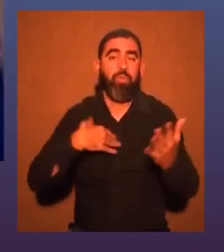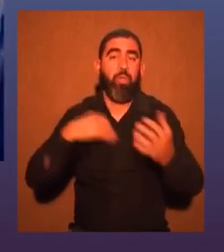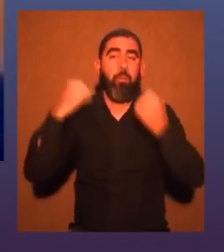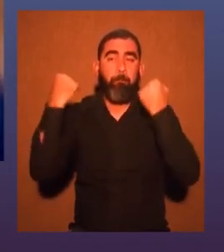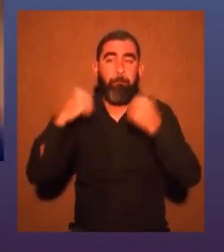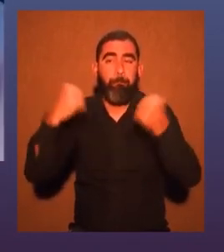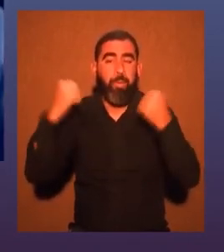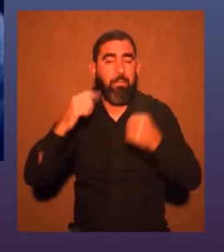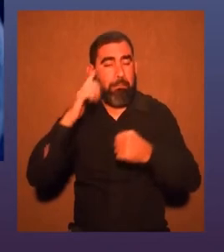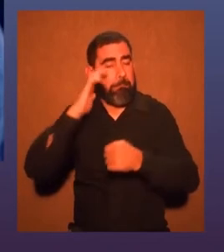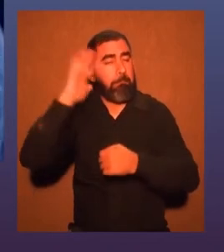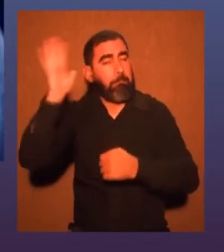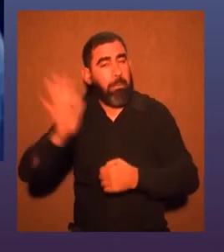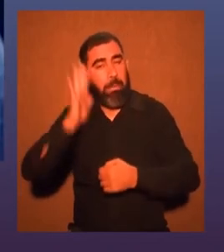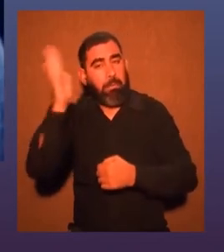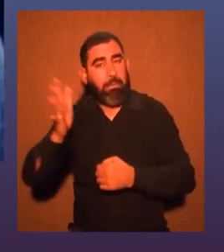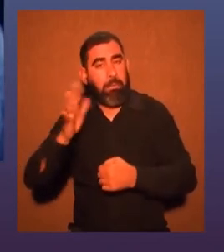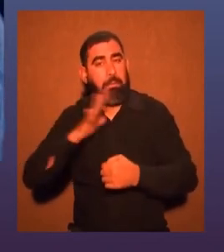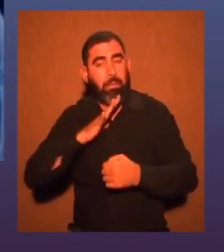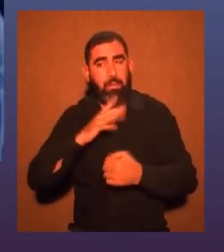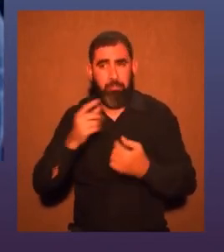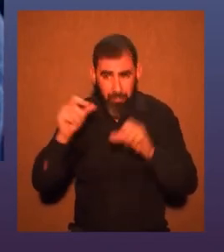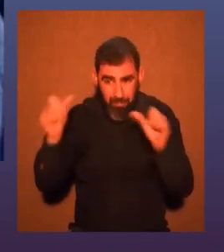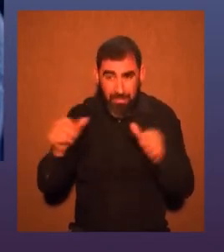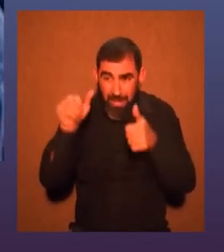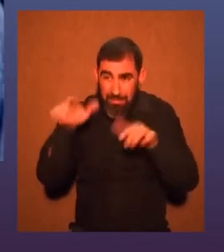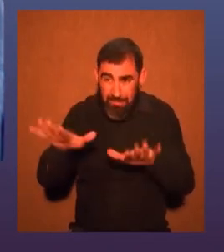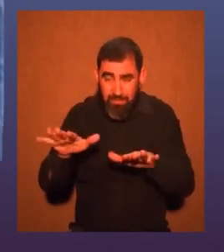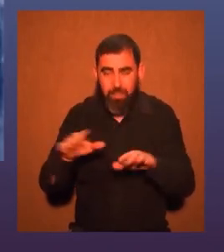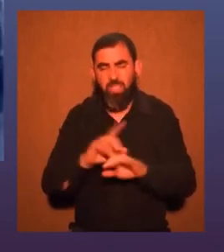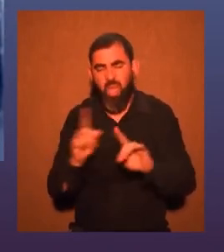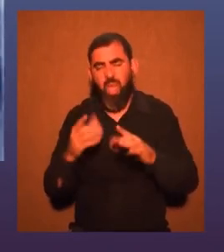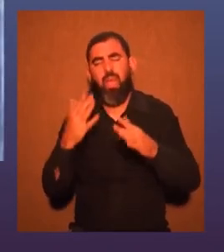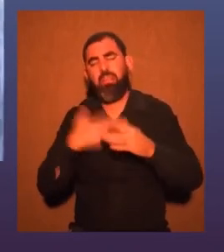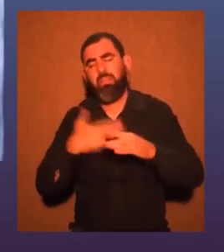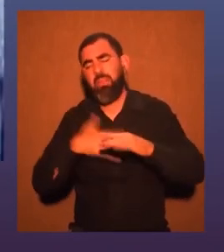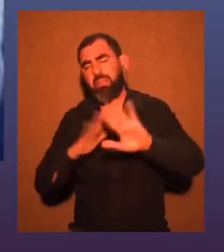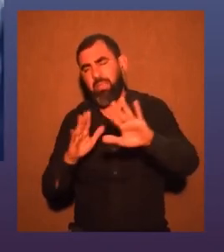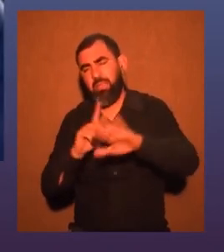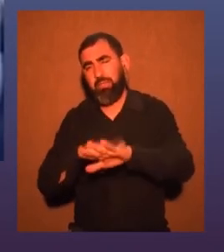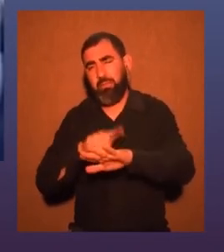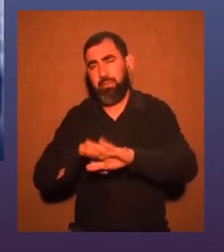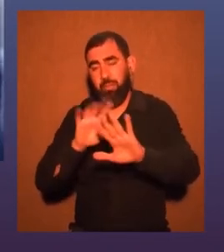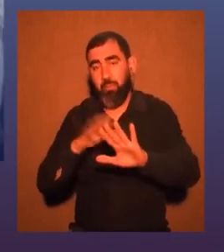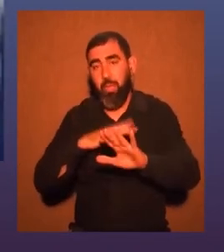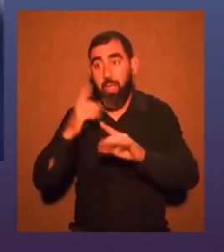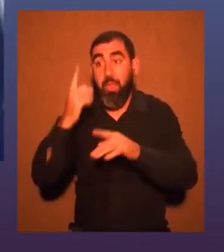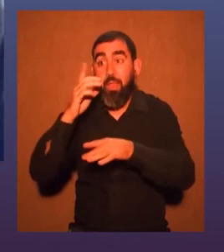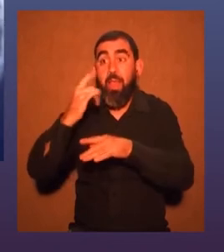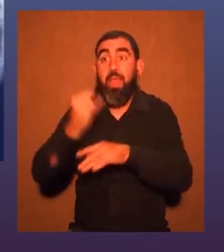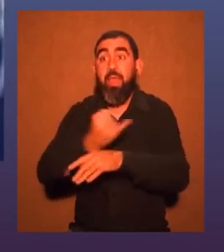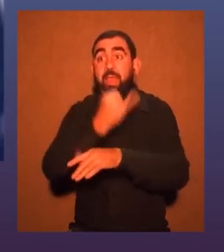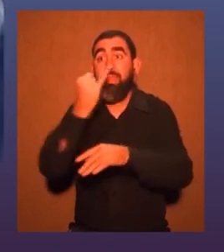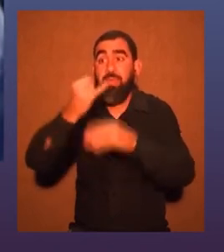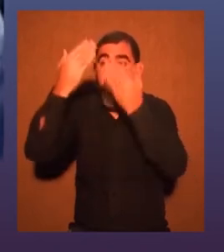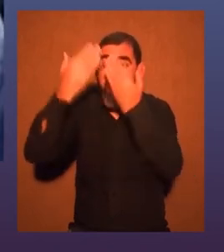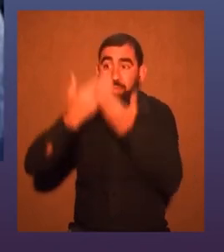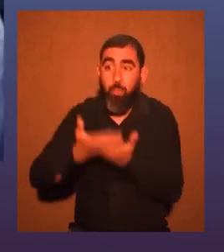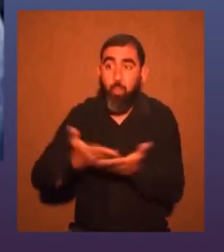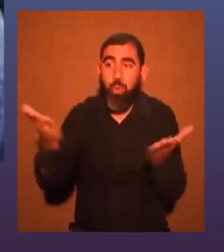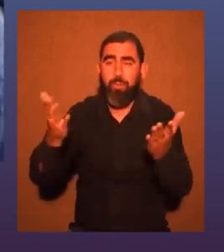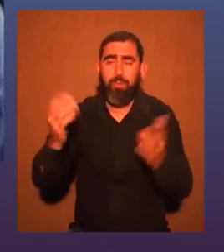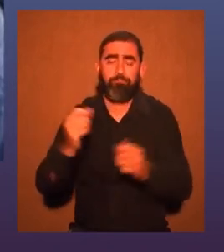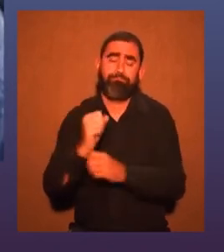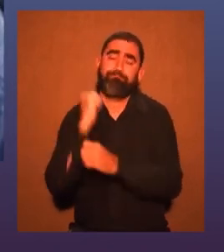iba imaginando, lo veía, decía, che, Duilio, ¿lo vas a hacer así? No, pero dame tiempo. Y en el estreno brillaba, obviamente, como los